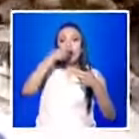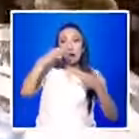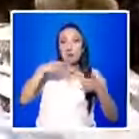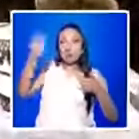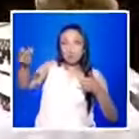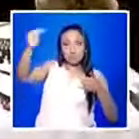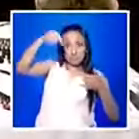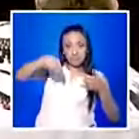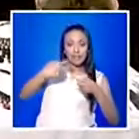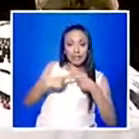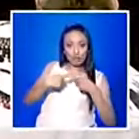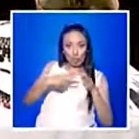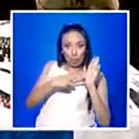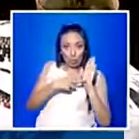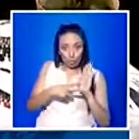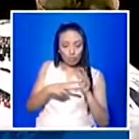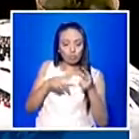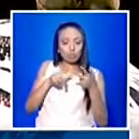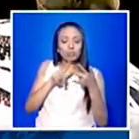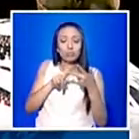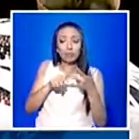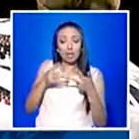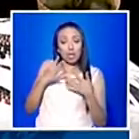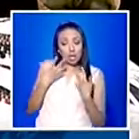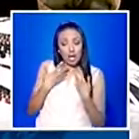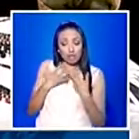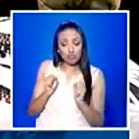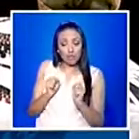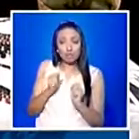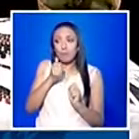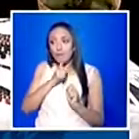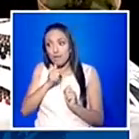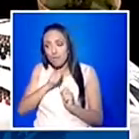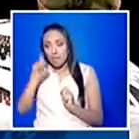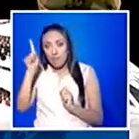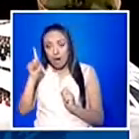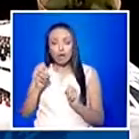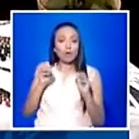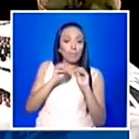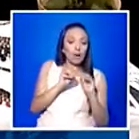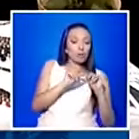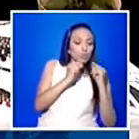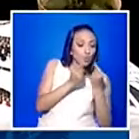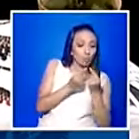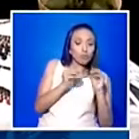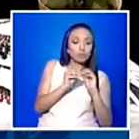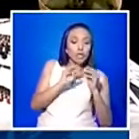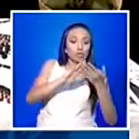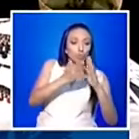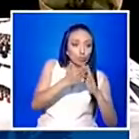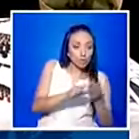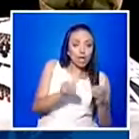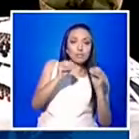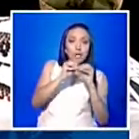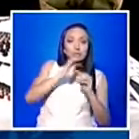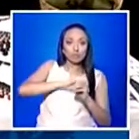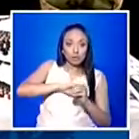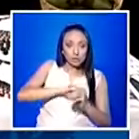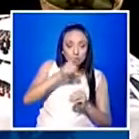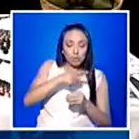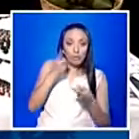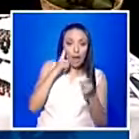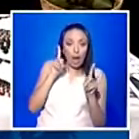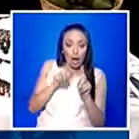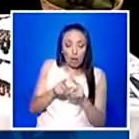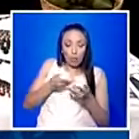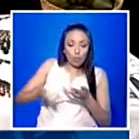insular a la ciudad de Quito. Uh-huh. Y 3, un esfuerzo colaborativo entre el sector privado, las organizaciones, las comunas y los gobiernos locales para generar un